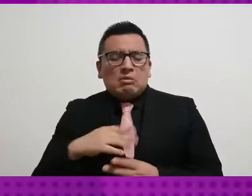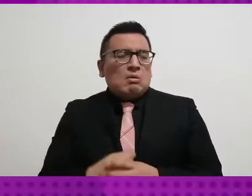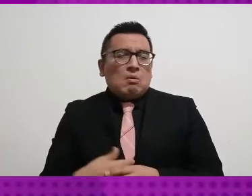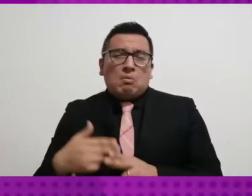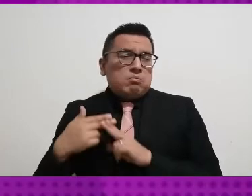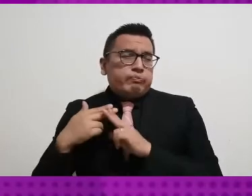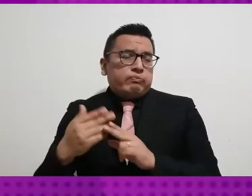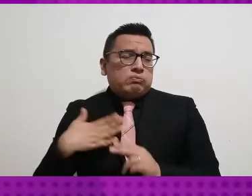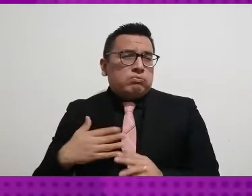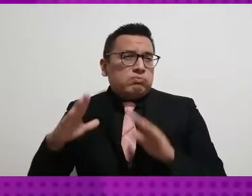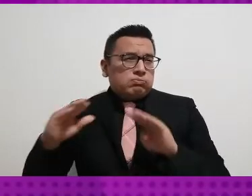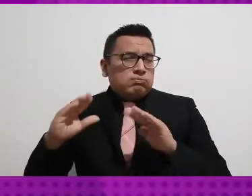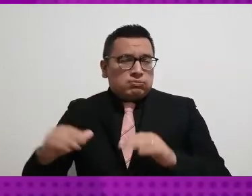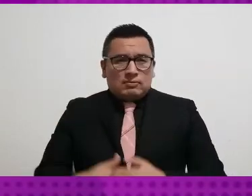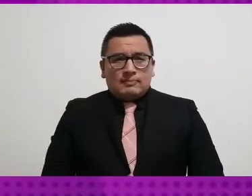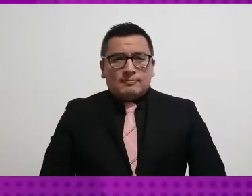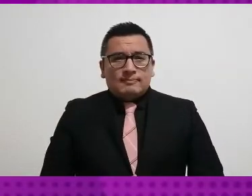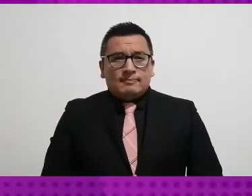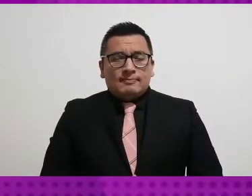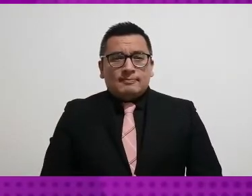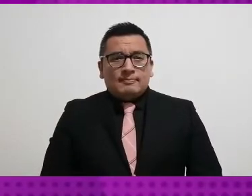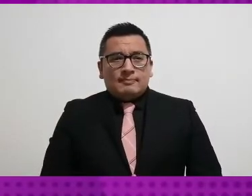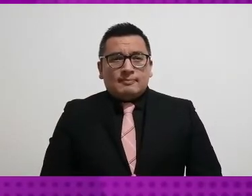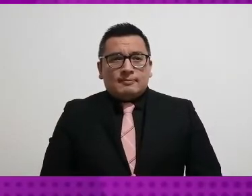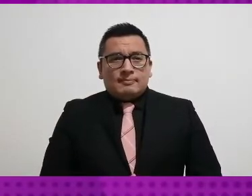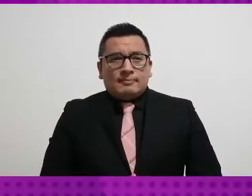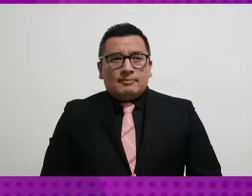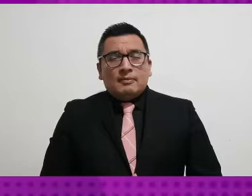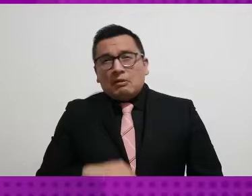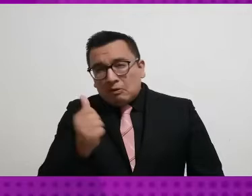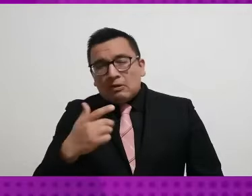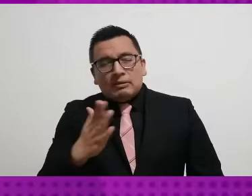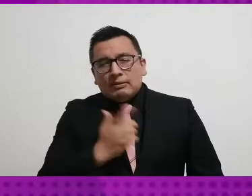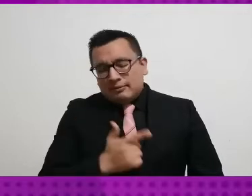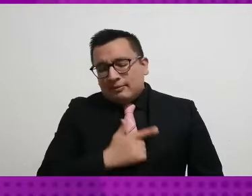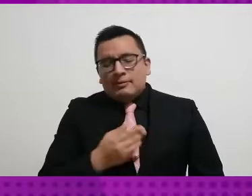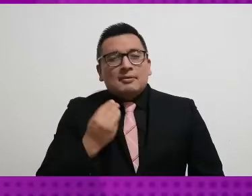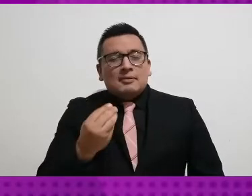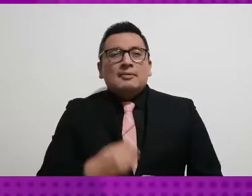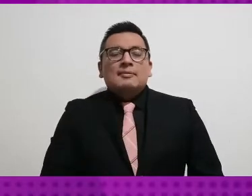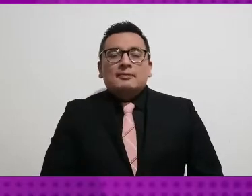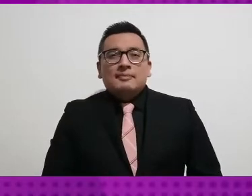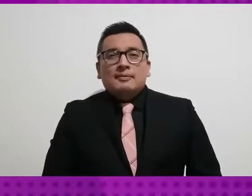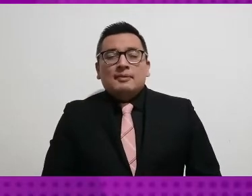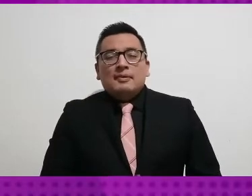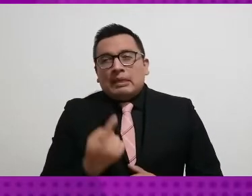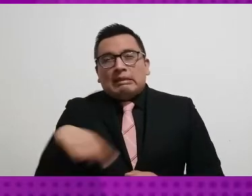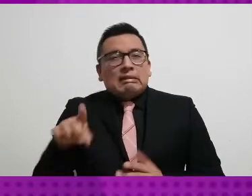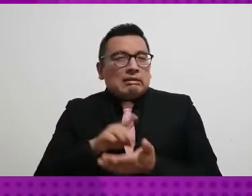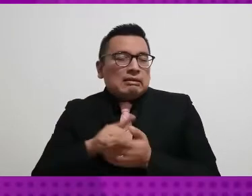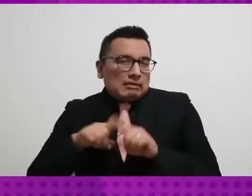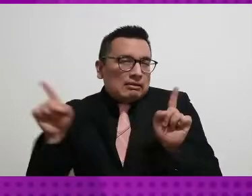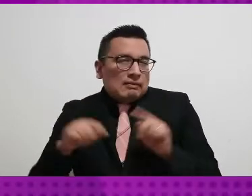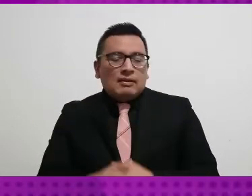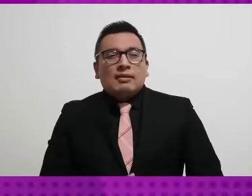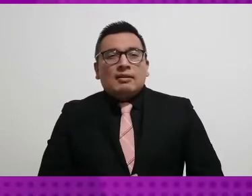pues durante mucho tiempo impartí clases ahí, y otra que también me gustó mucho, que fue un modelo como distinto a los de Derecho, porque